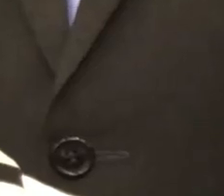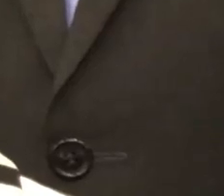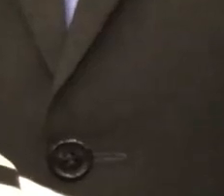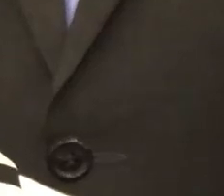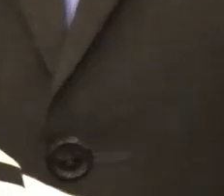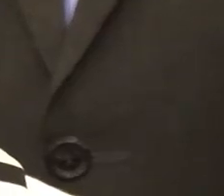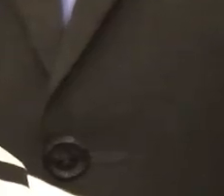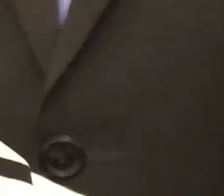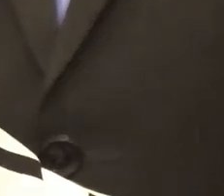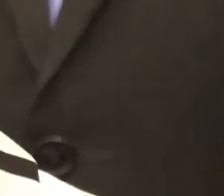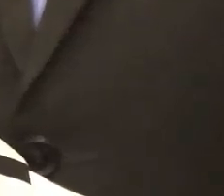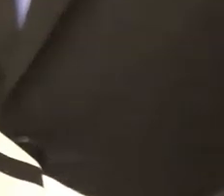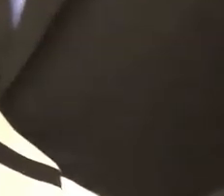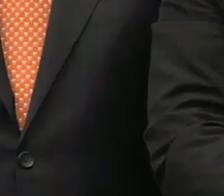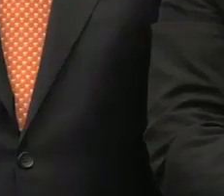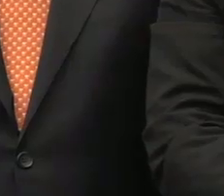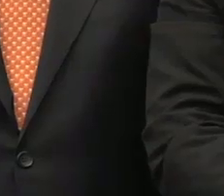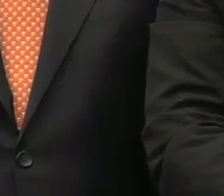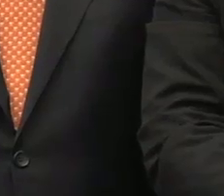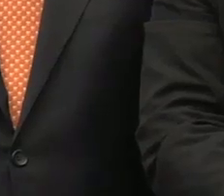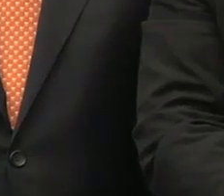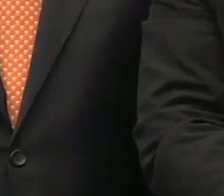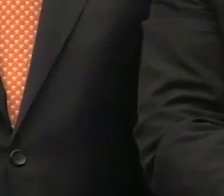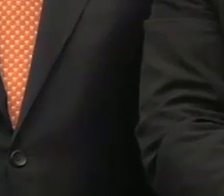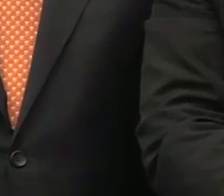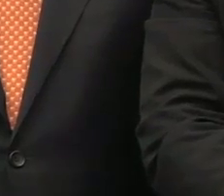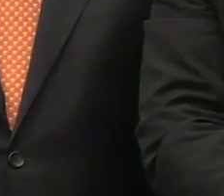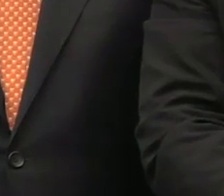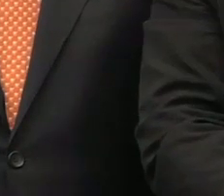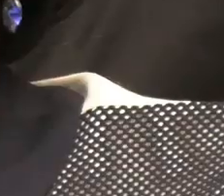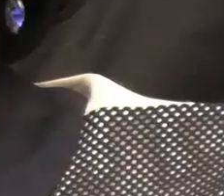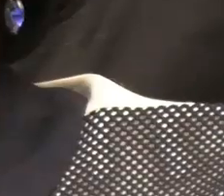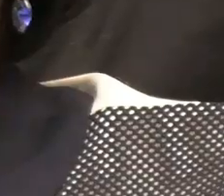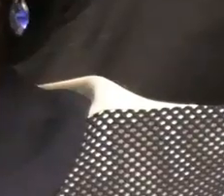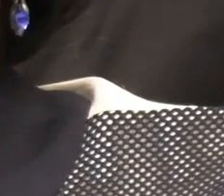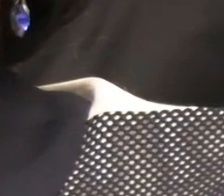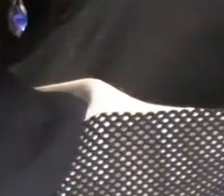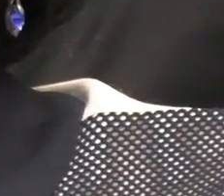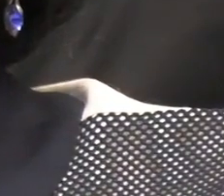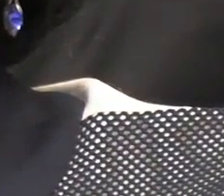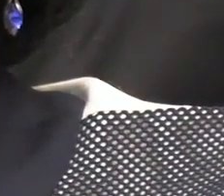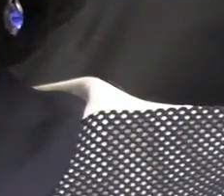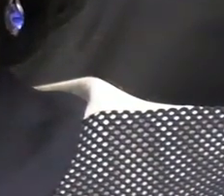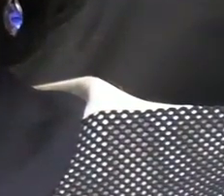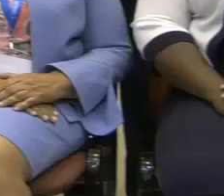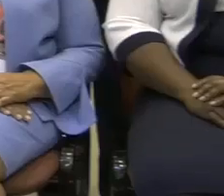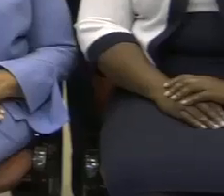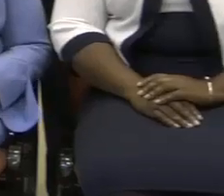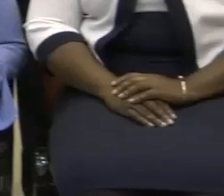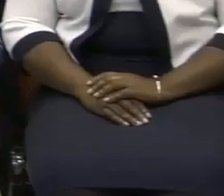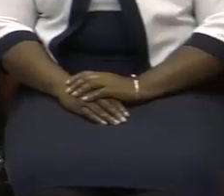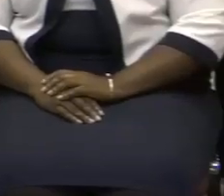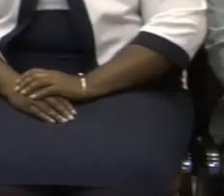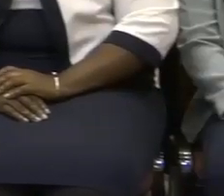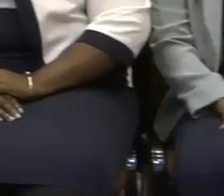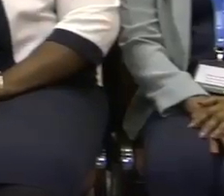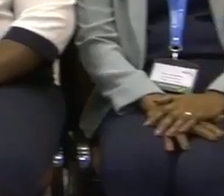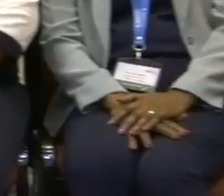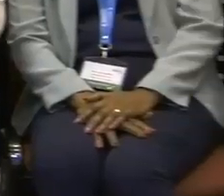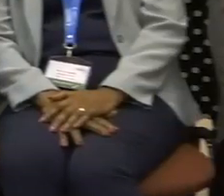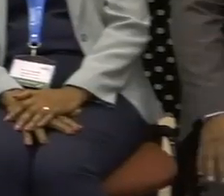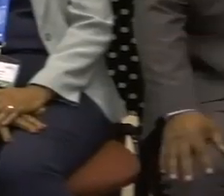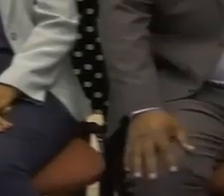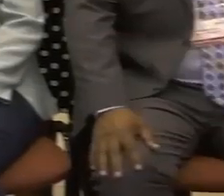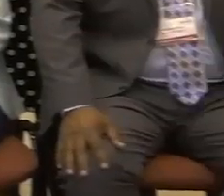OREALC UNESCO Santiago. En el marco del Objetivo del Desarrollo Sostenible número 4, Educación de Calidad, y la Agenda de